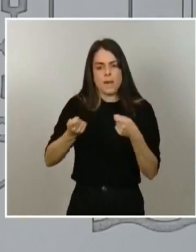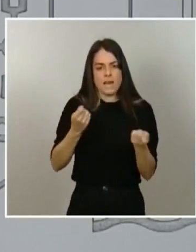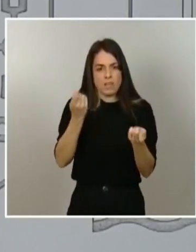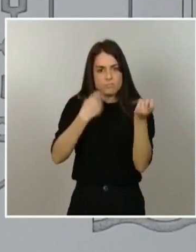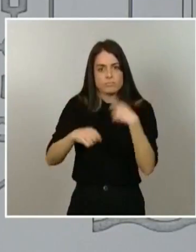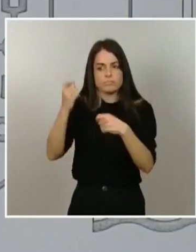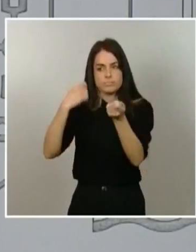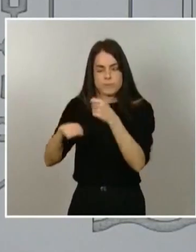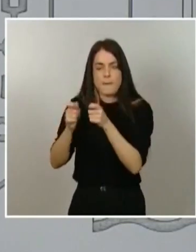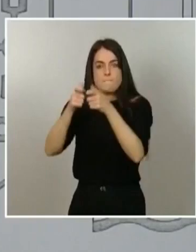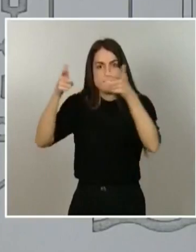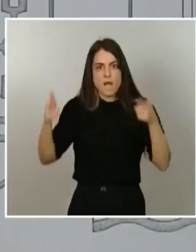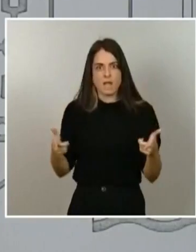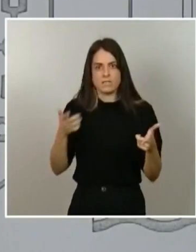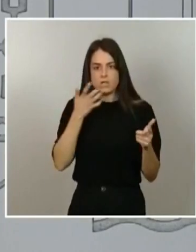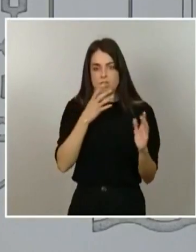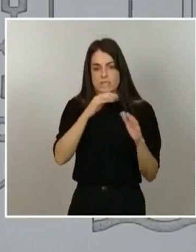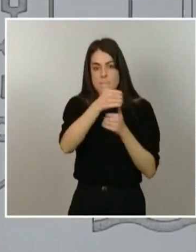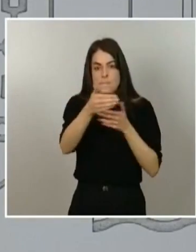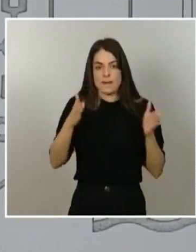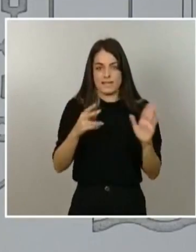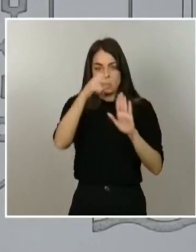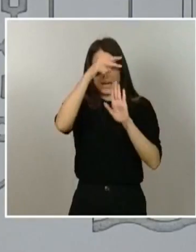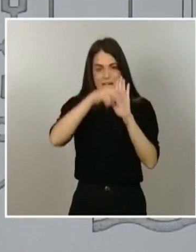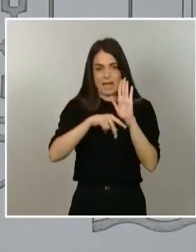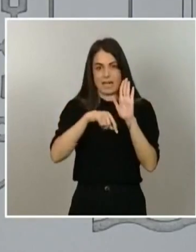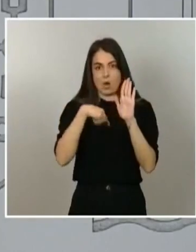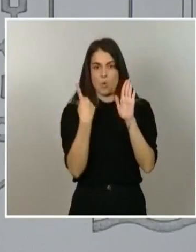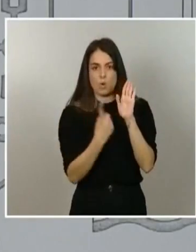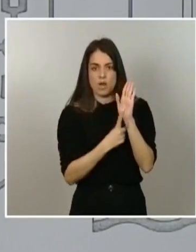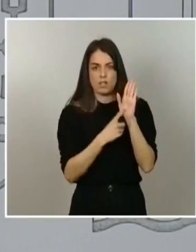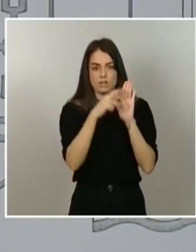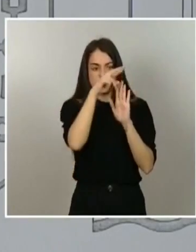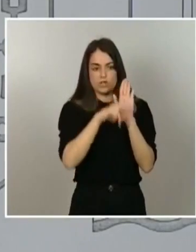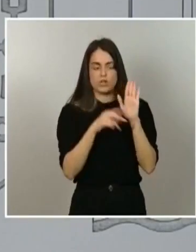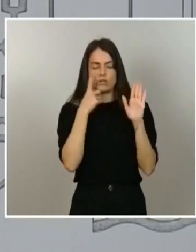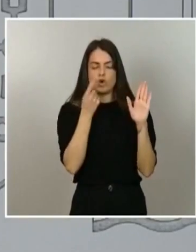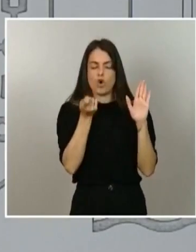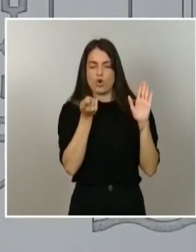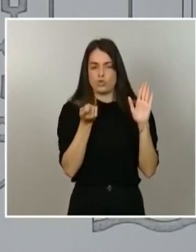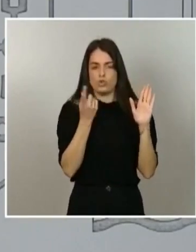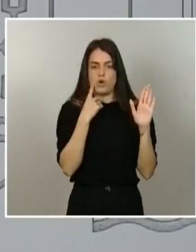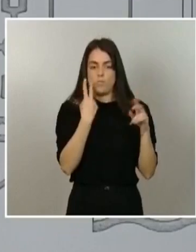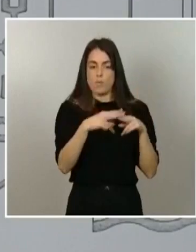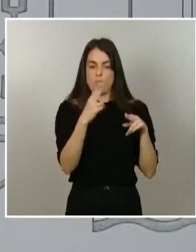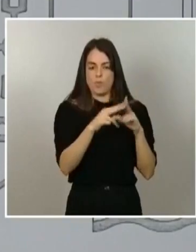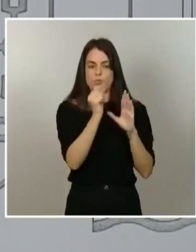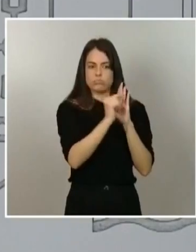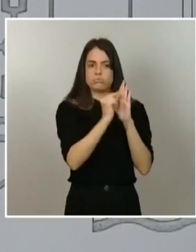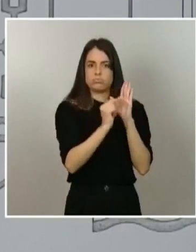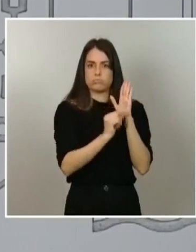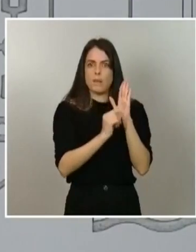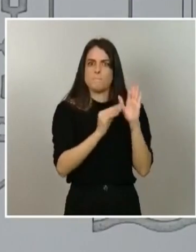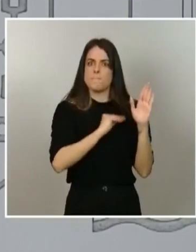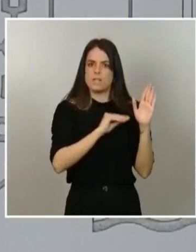regulatorio contempla diferentes partes que hay que regular en esta en esta política entre ellas también el